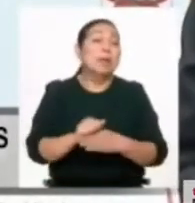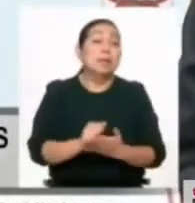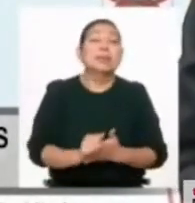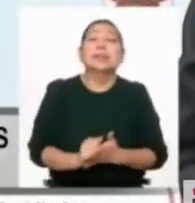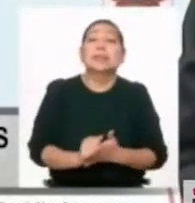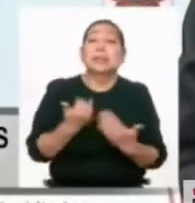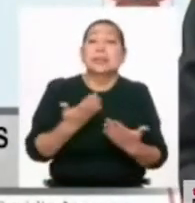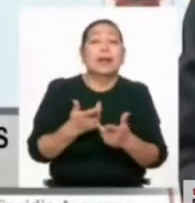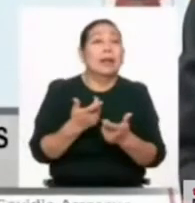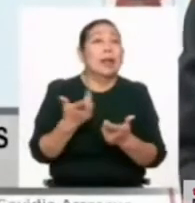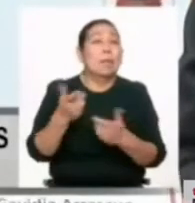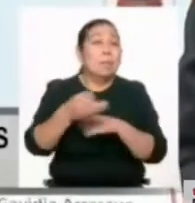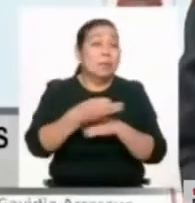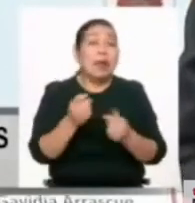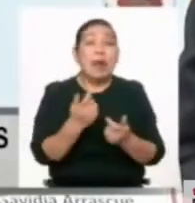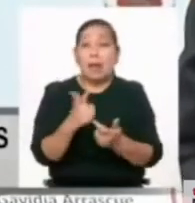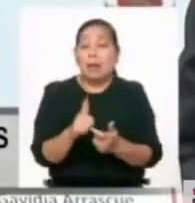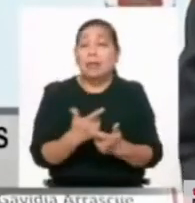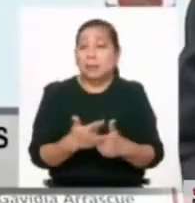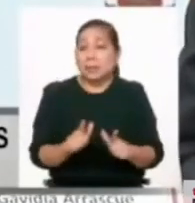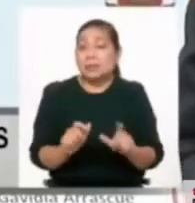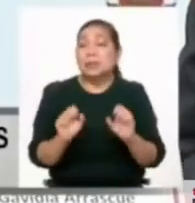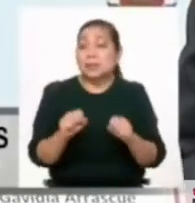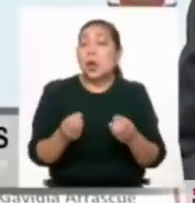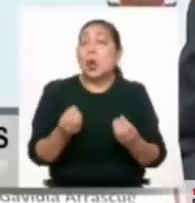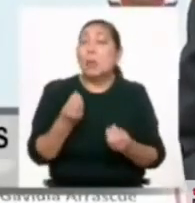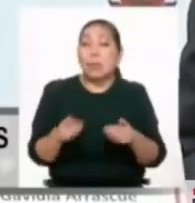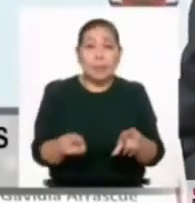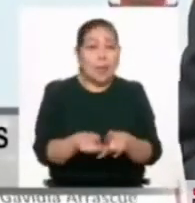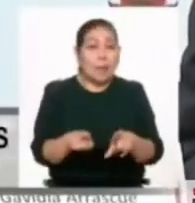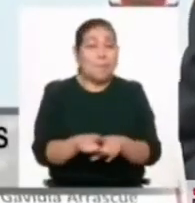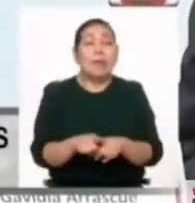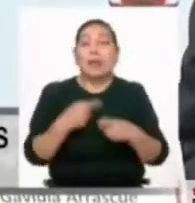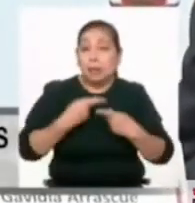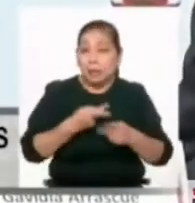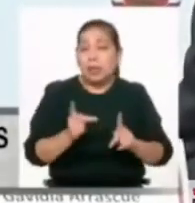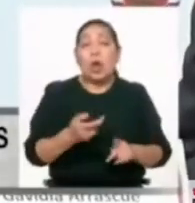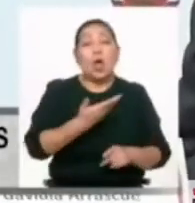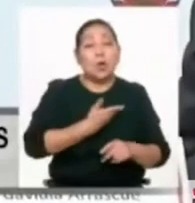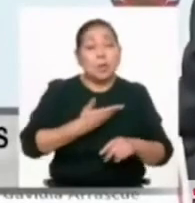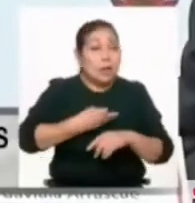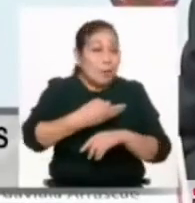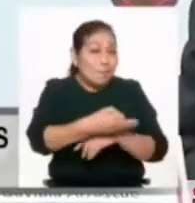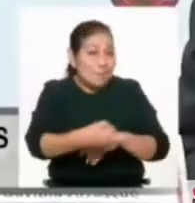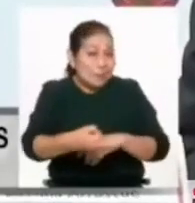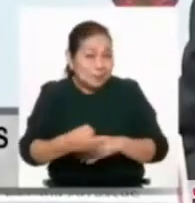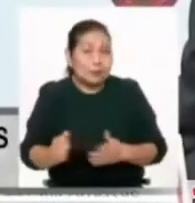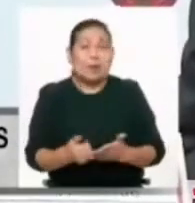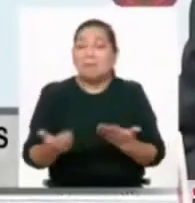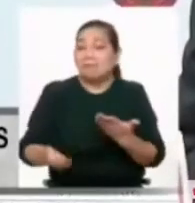unidad de flagrancia en La Libertad, y asimismo exhortamos a los gobiernos regionales